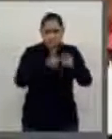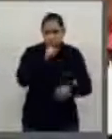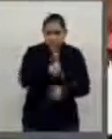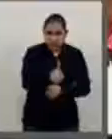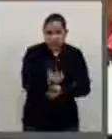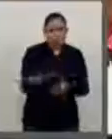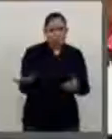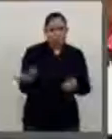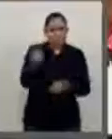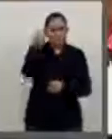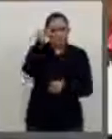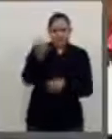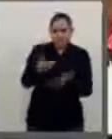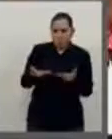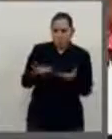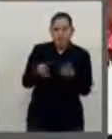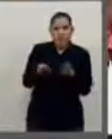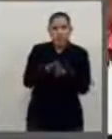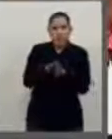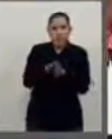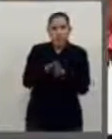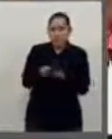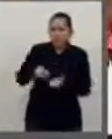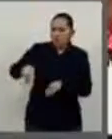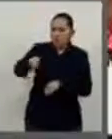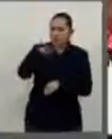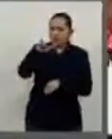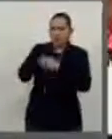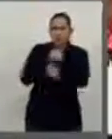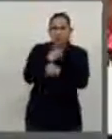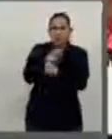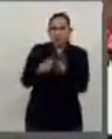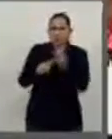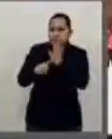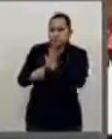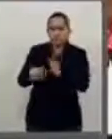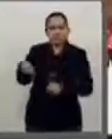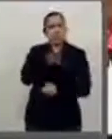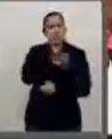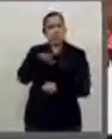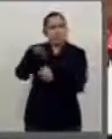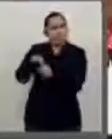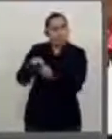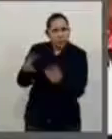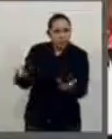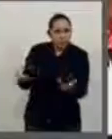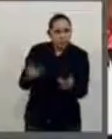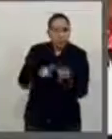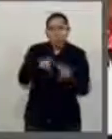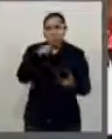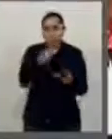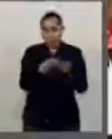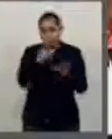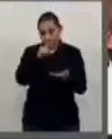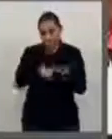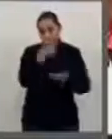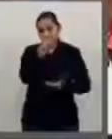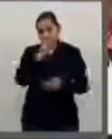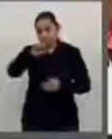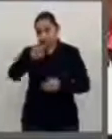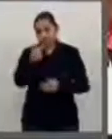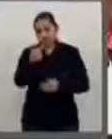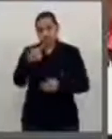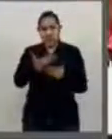los mayores de 18 años, o la reforma política del 77, con la que el Partido Comunista Mexicano obtuvo